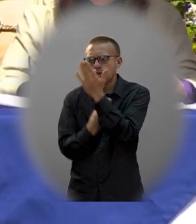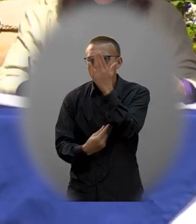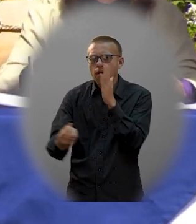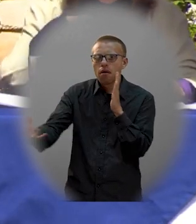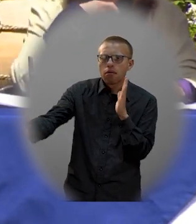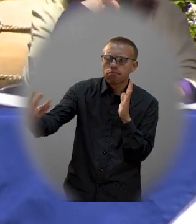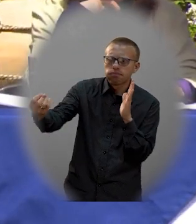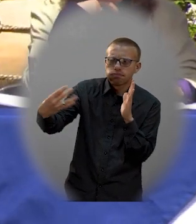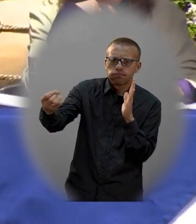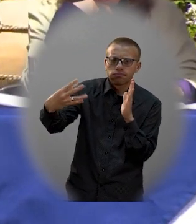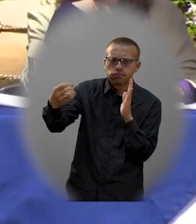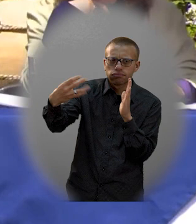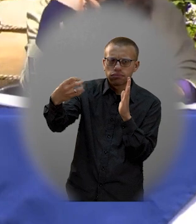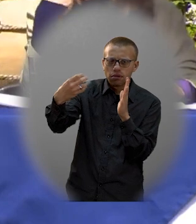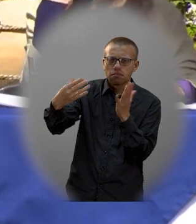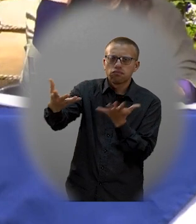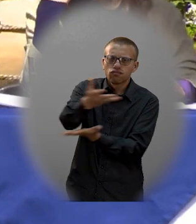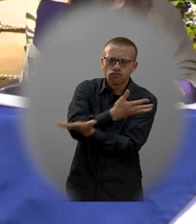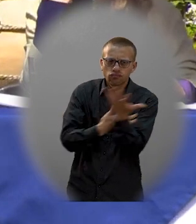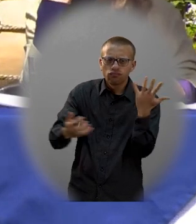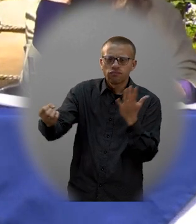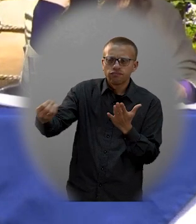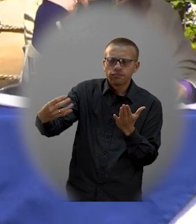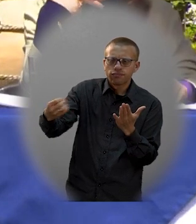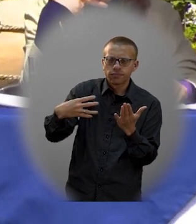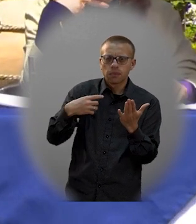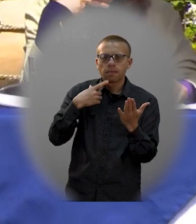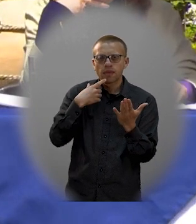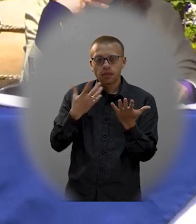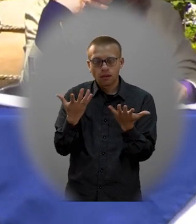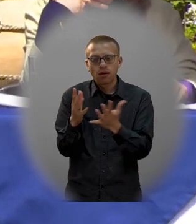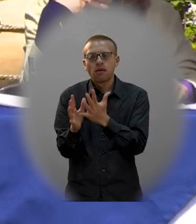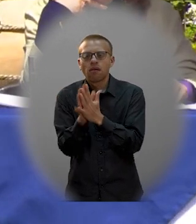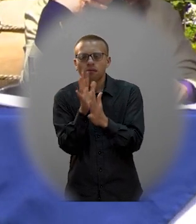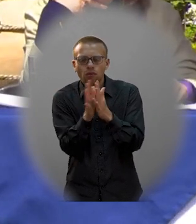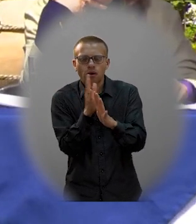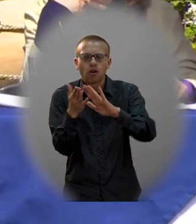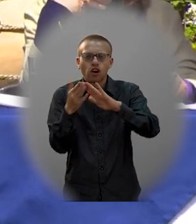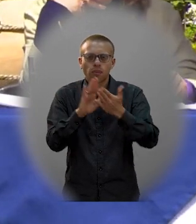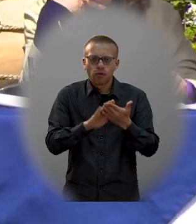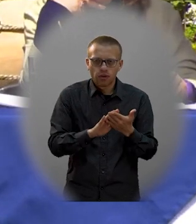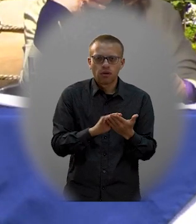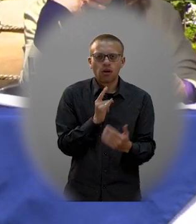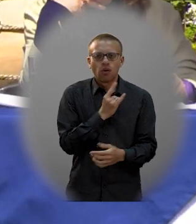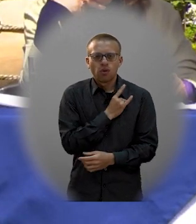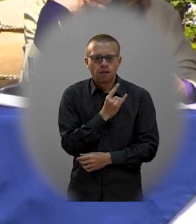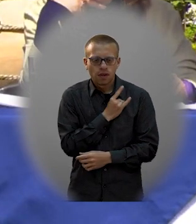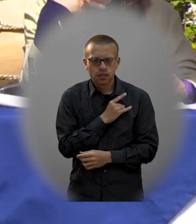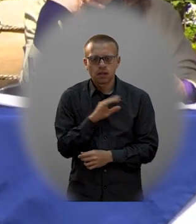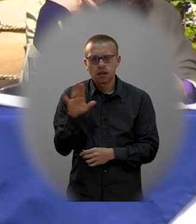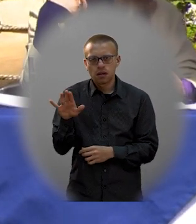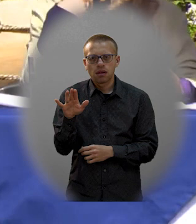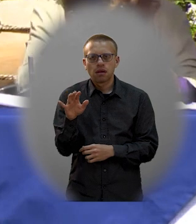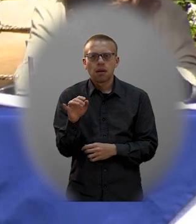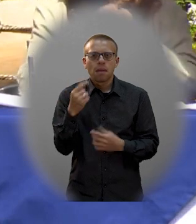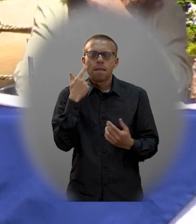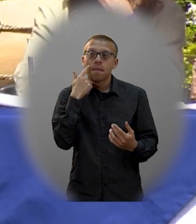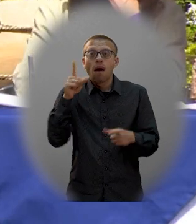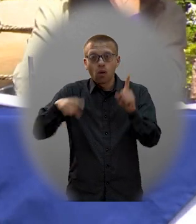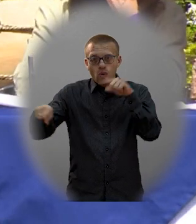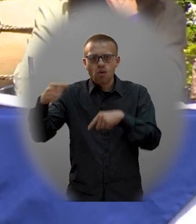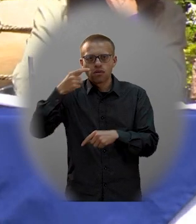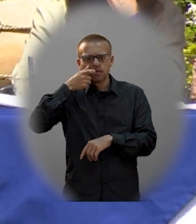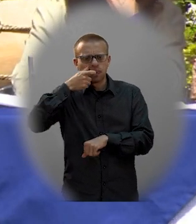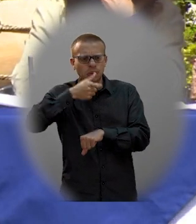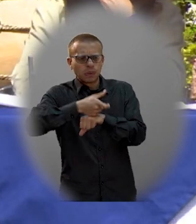permitió recibir comentarios de toda la comunidad universitaria, incluso hasta le faltó la coma en esta palabra,